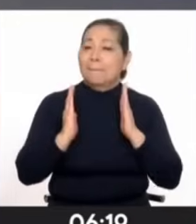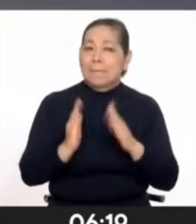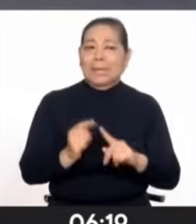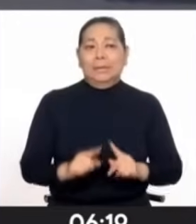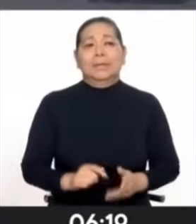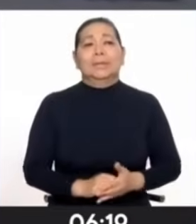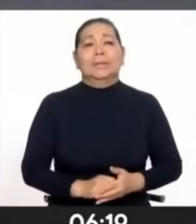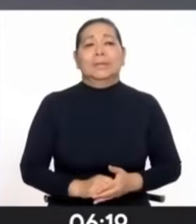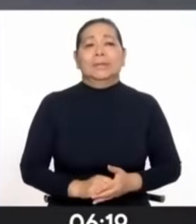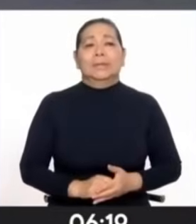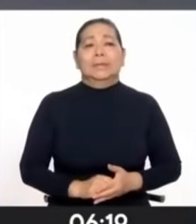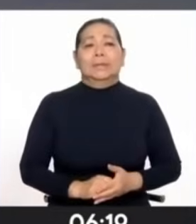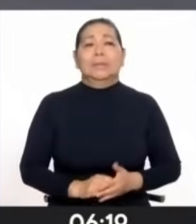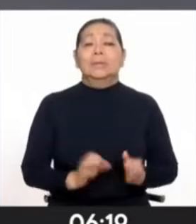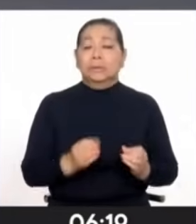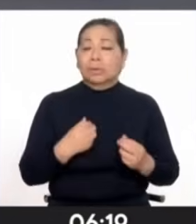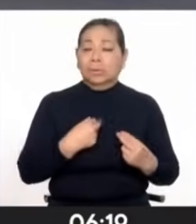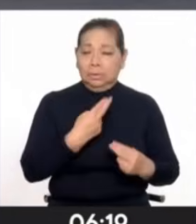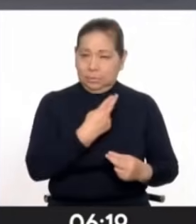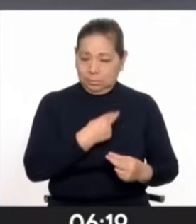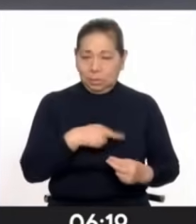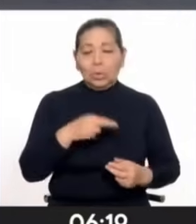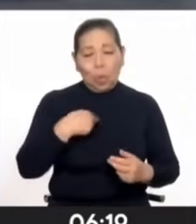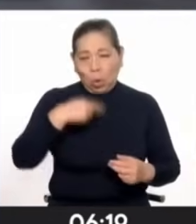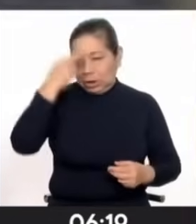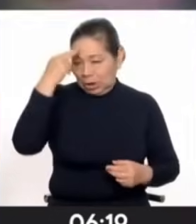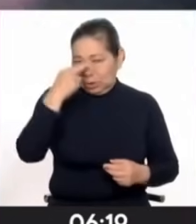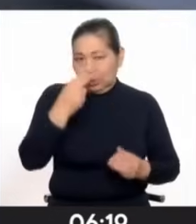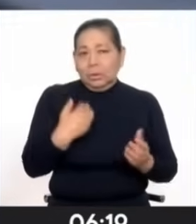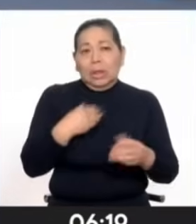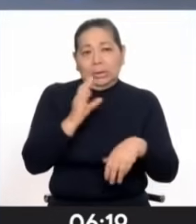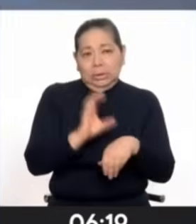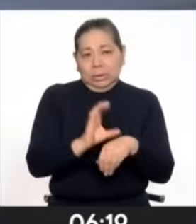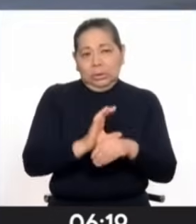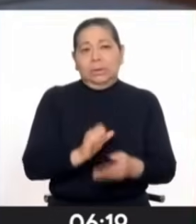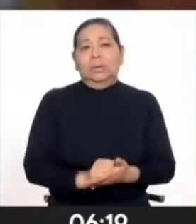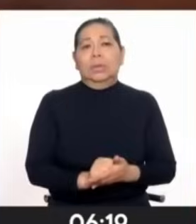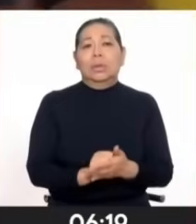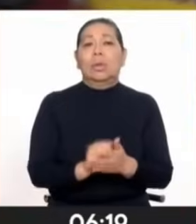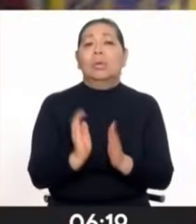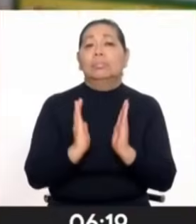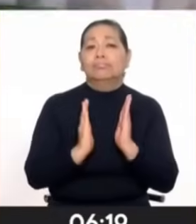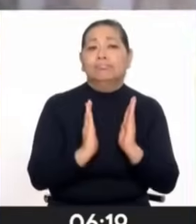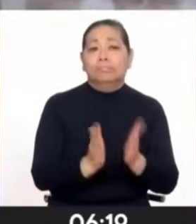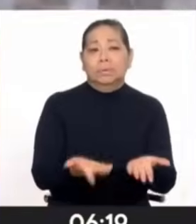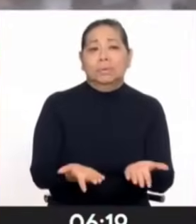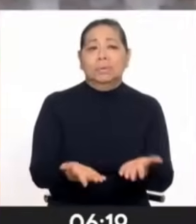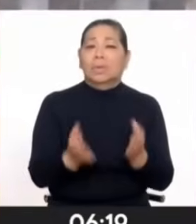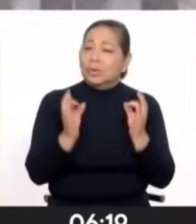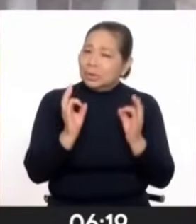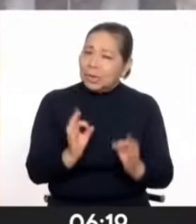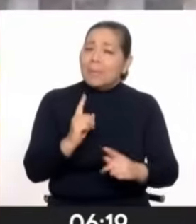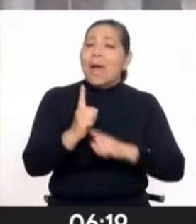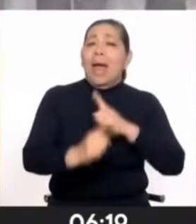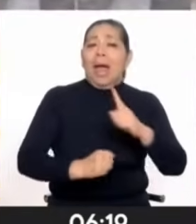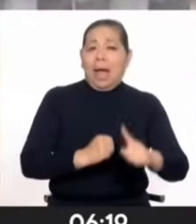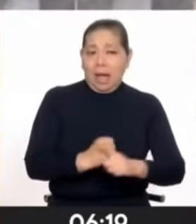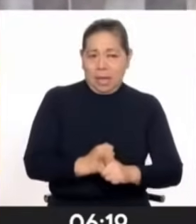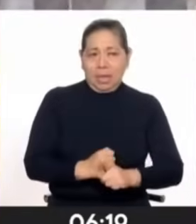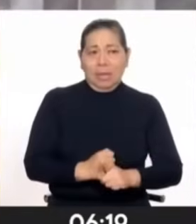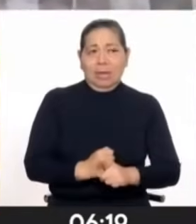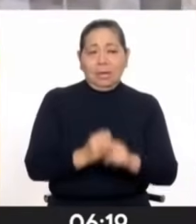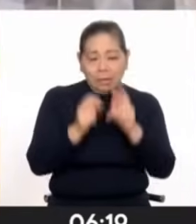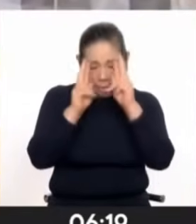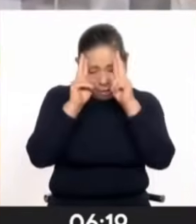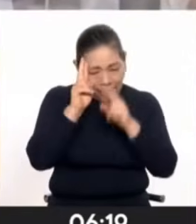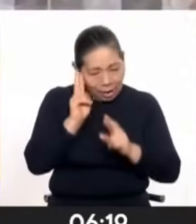Este es un asentamiento humano. Y nosotros, como somos religiosos, nosotros formamos una capilla acá, todos nosotros. Y nosotros todos los años le